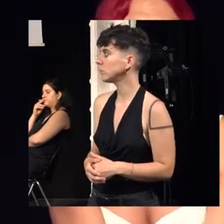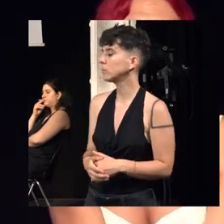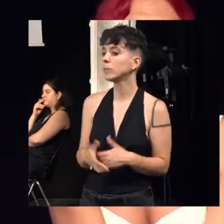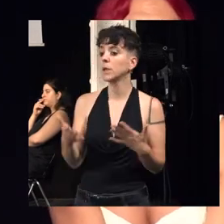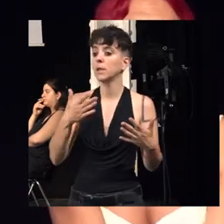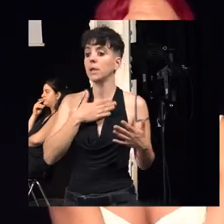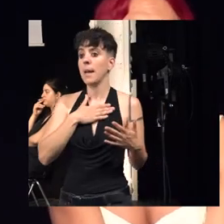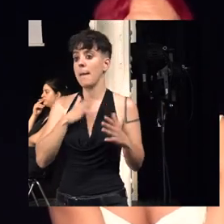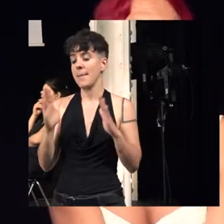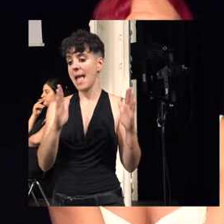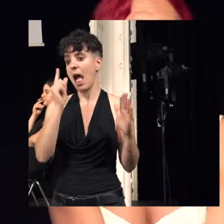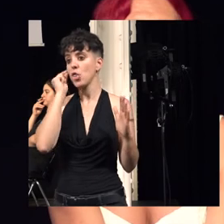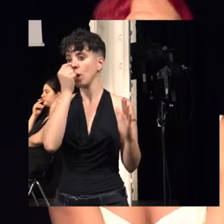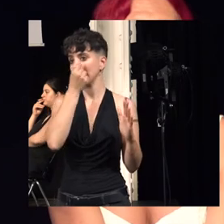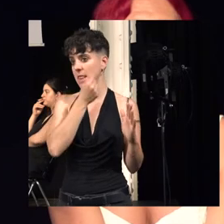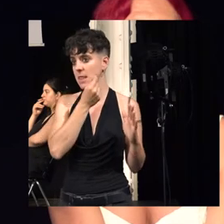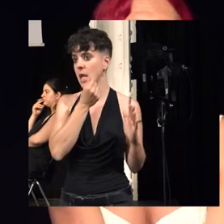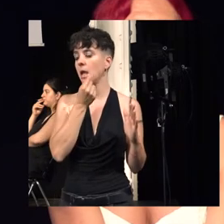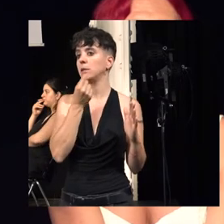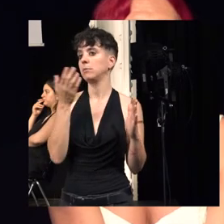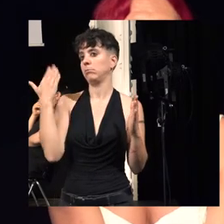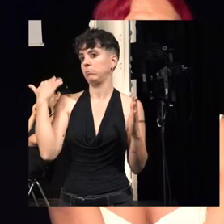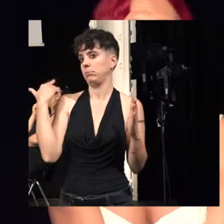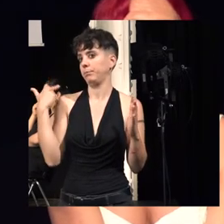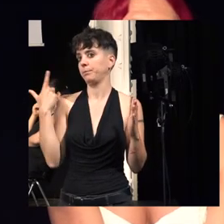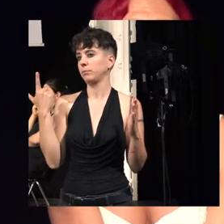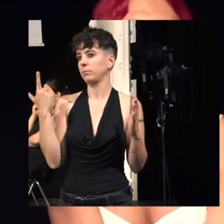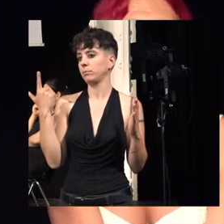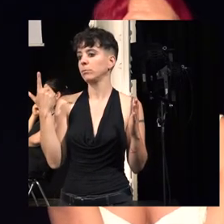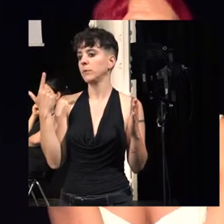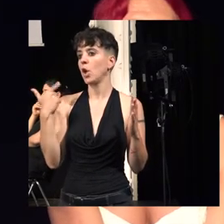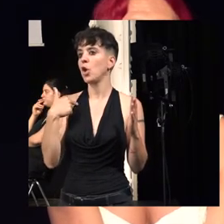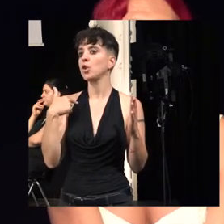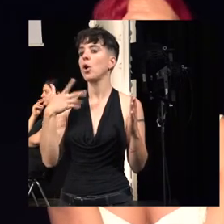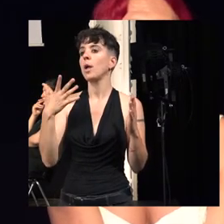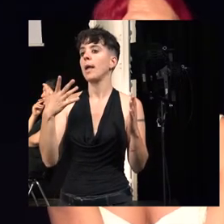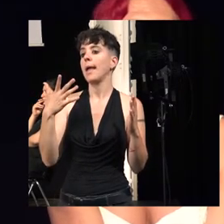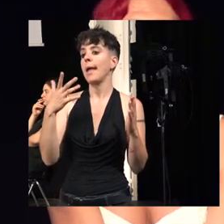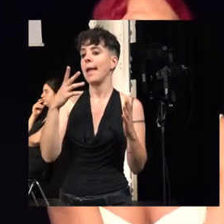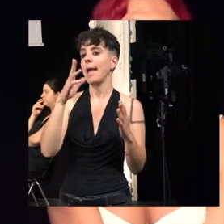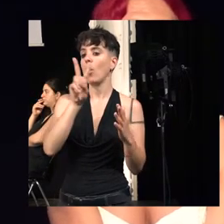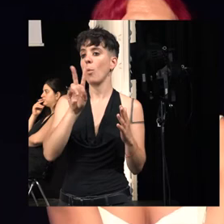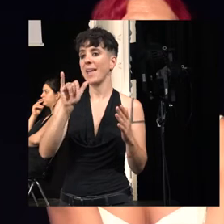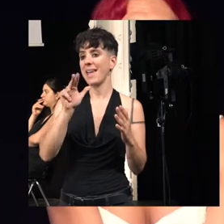con mi adolescencia, en algún momento, llegó a ser seropositivo.